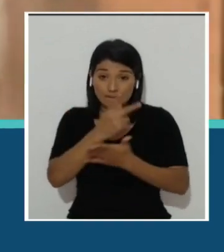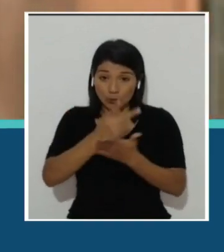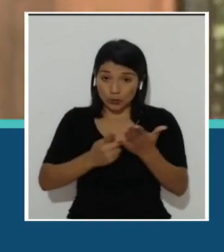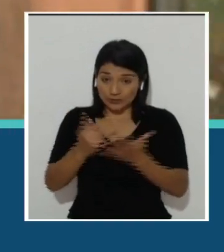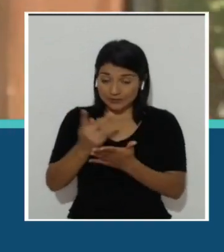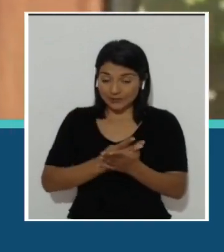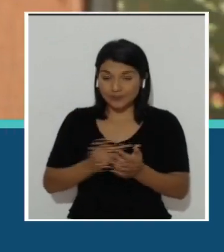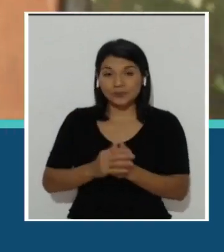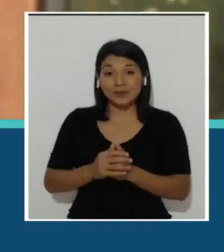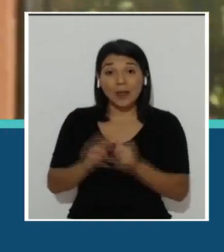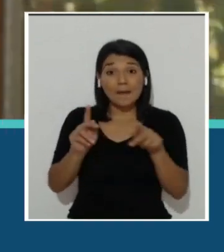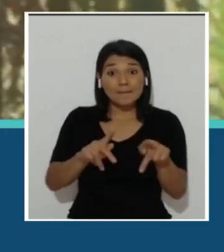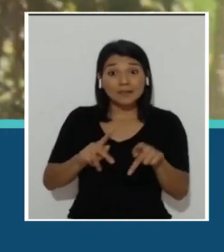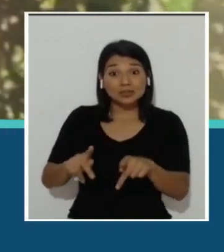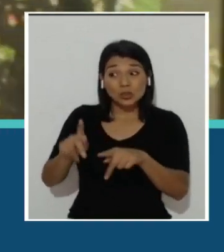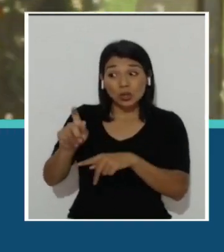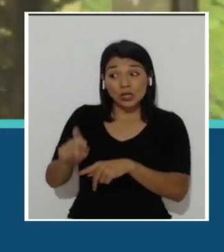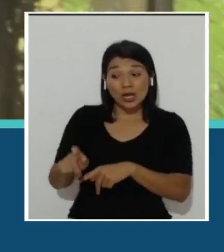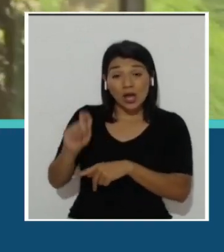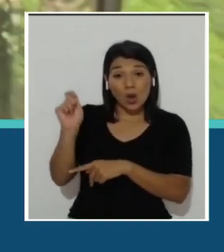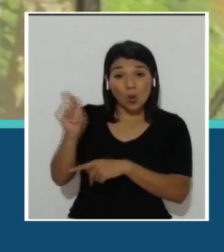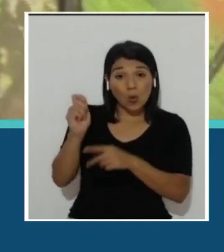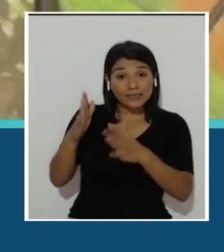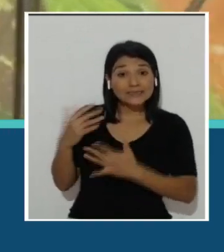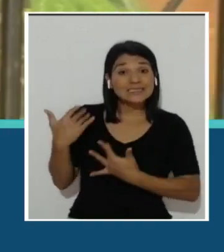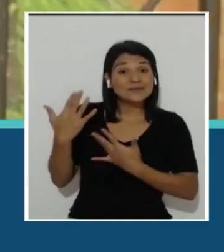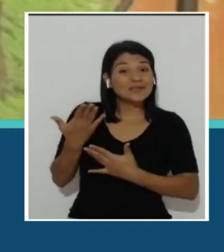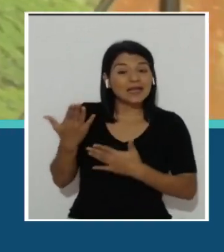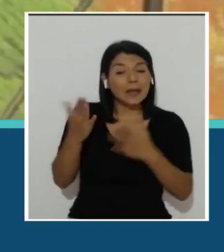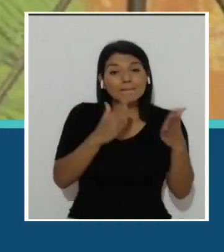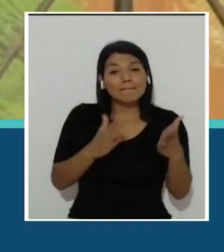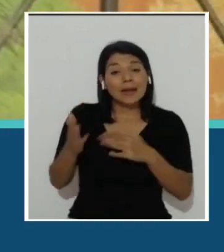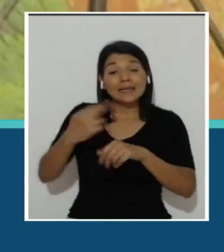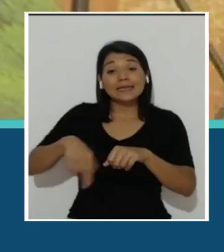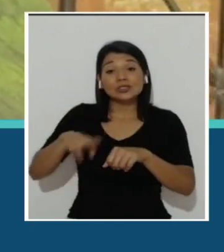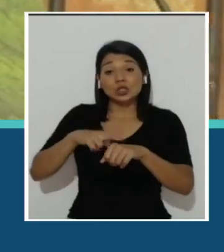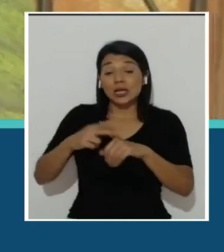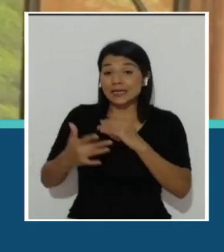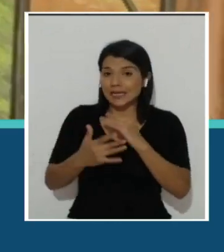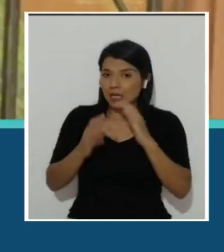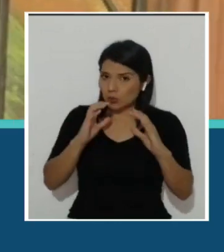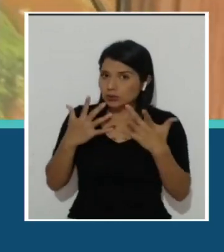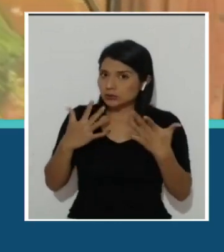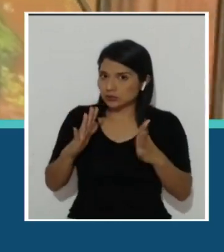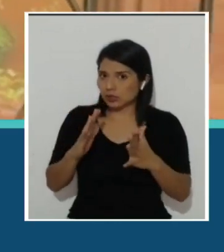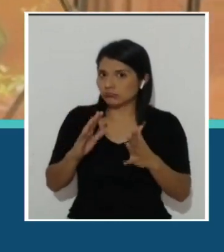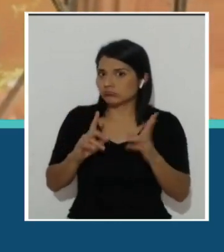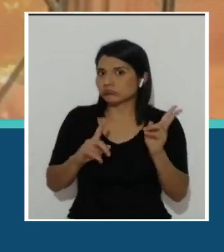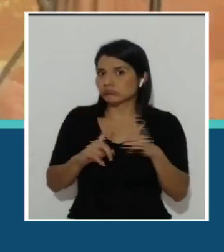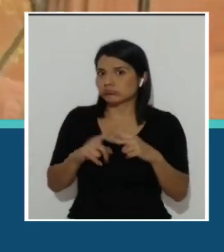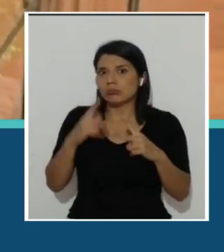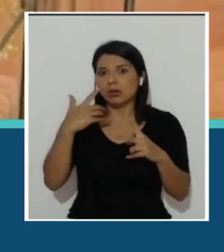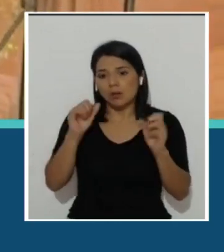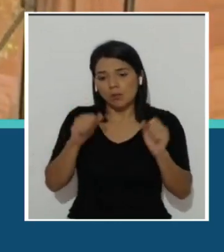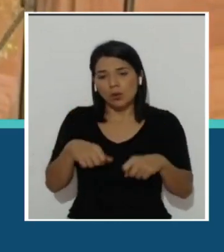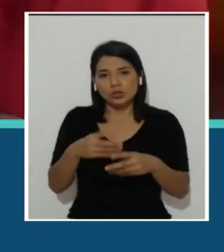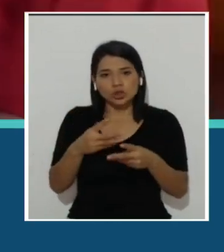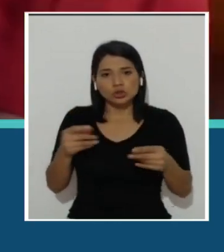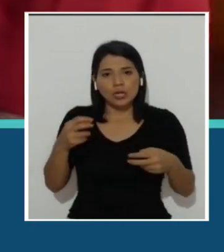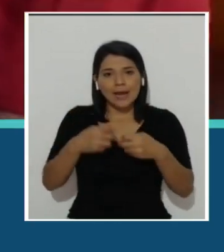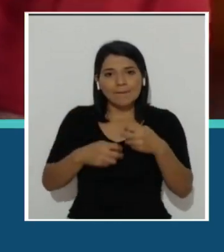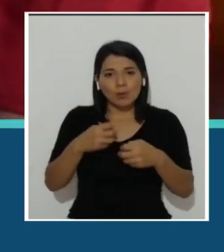guanacastecos esperan que este Plan Nacional de Telecomunicaciones se concrete pronto para ver al fin una solución al problema de conectividad que tanto les